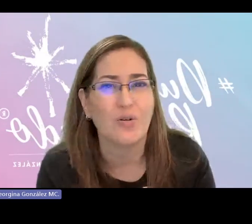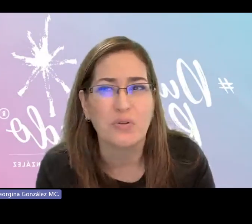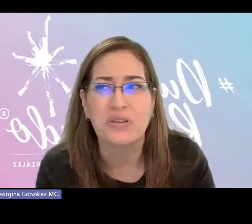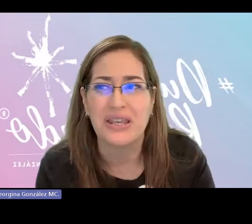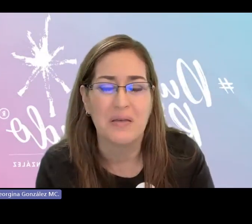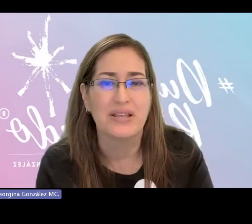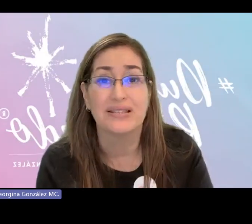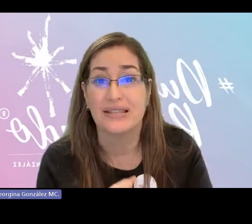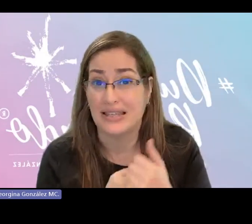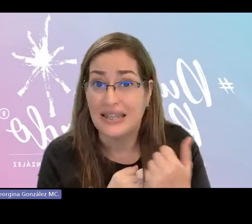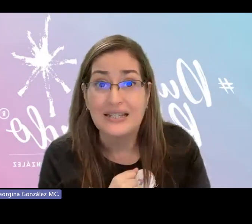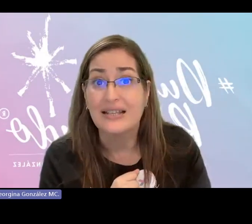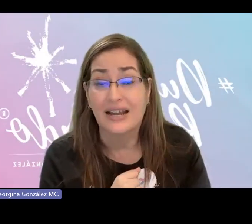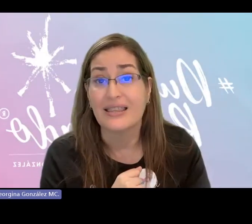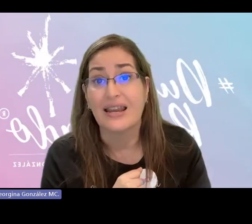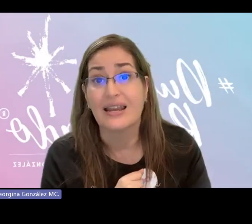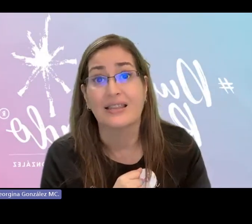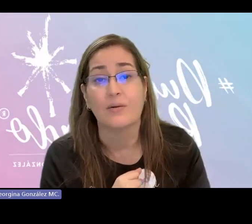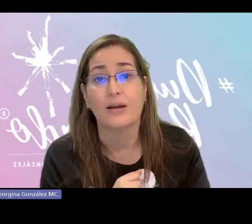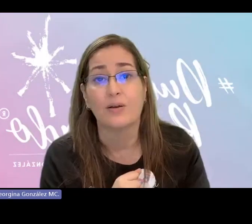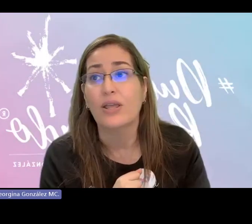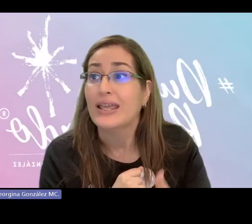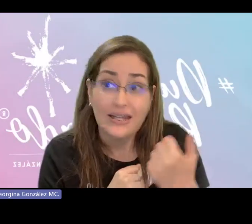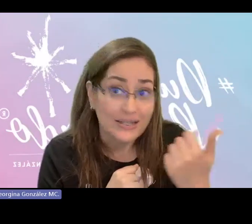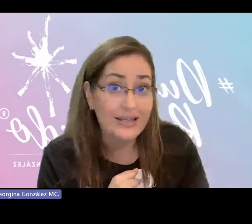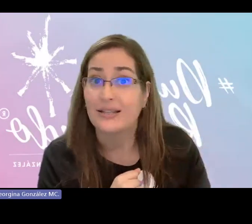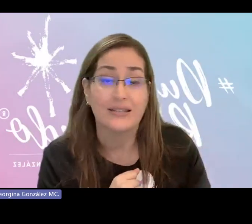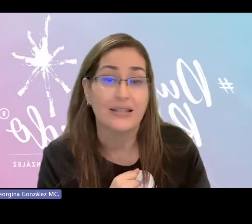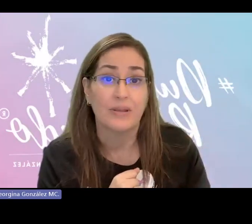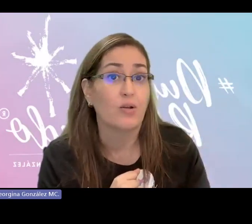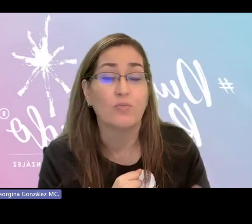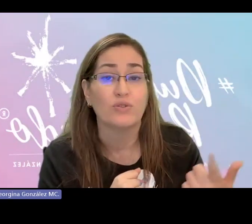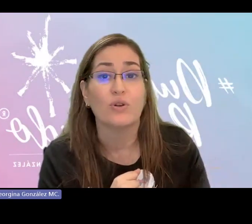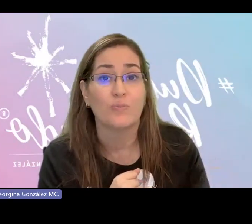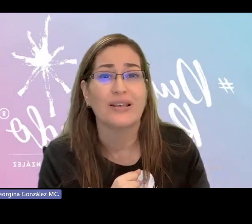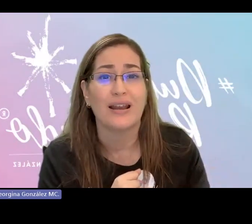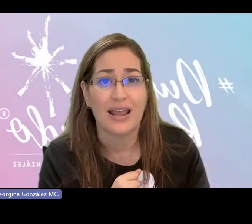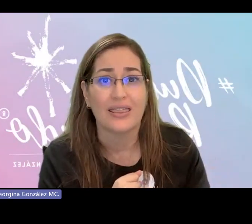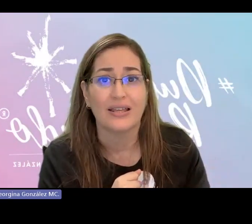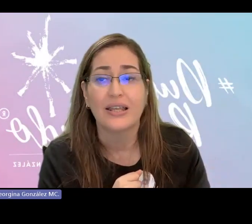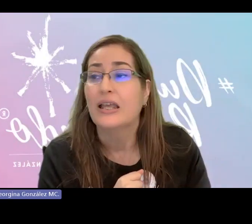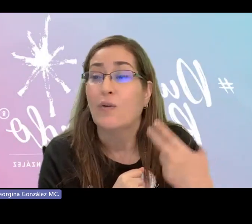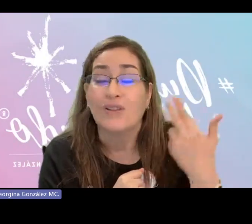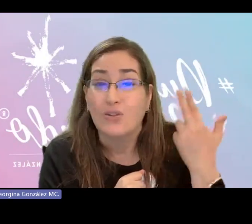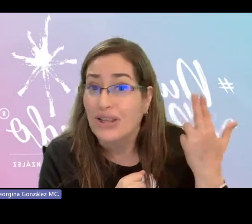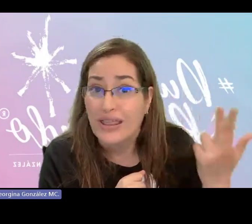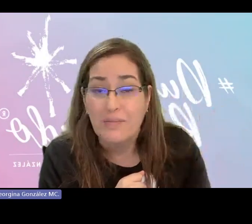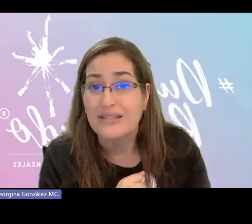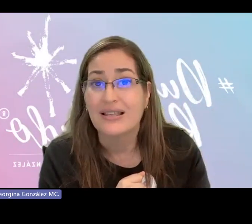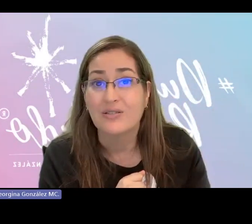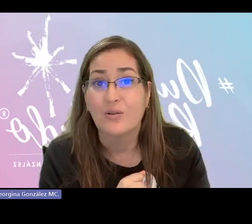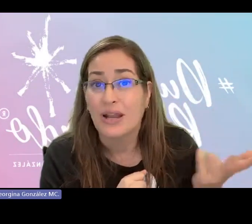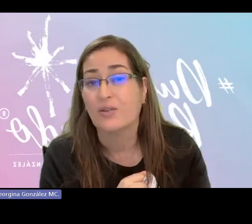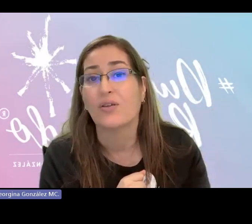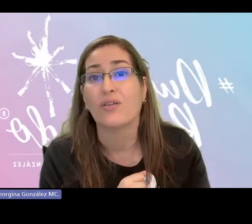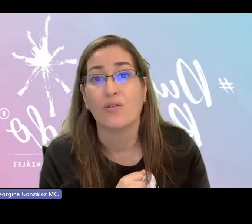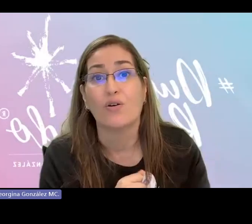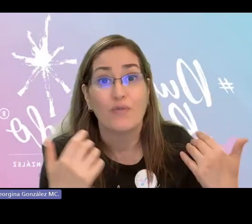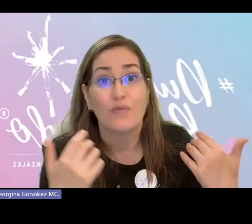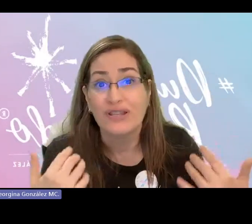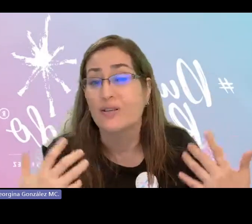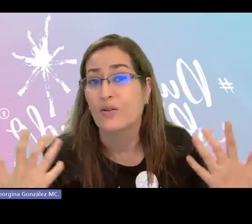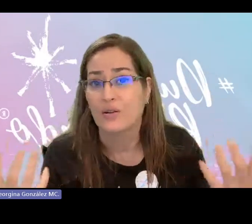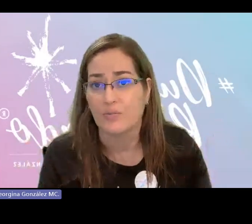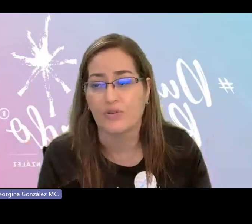sabes ni cómo te llamas y tienes que rendir en el trabajo y tienes que estar bien como si no pasara nada, cuando además te estás doblando de